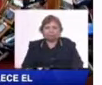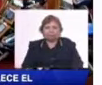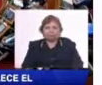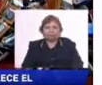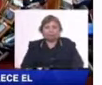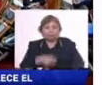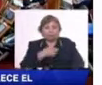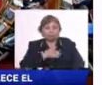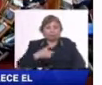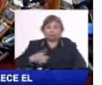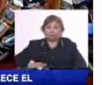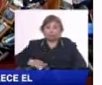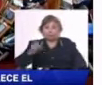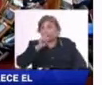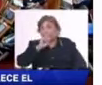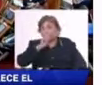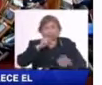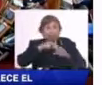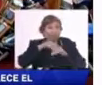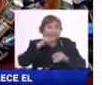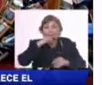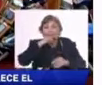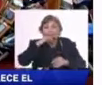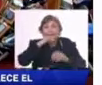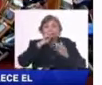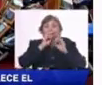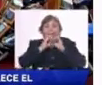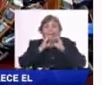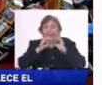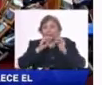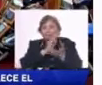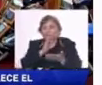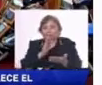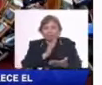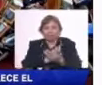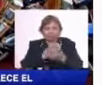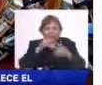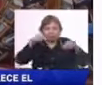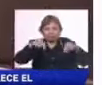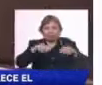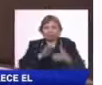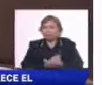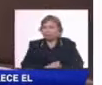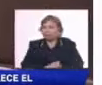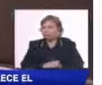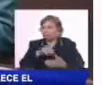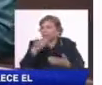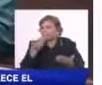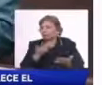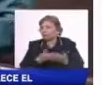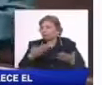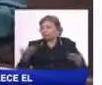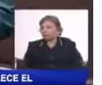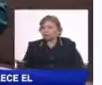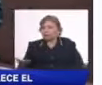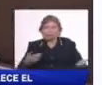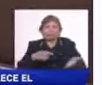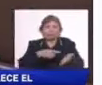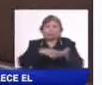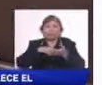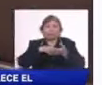Como la presidenta no va a renunciar, la solución a esta crisis política está aquí. No hay otra, no la podemos